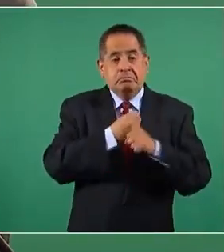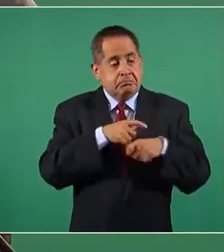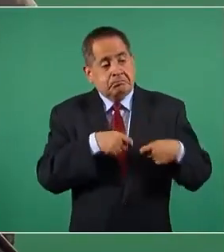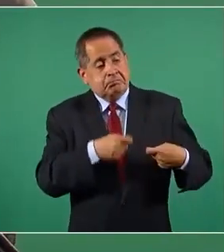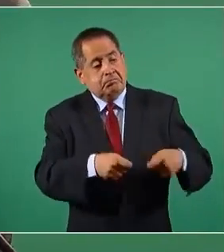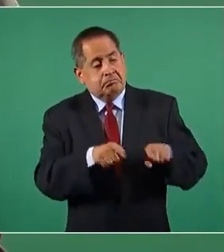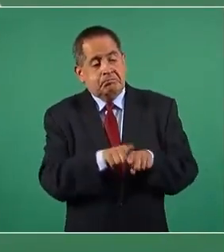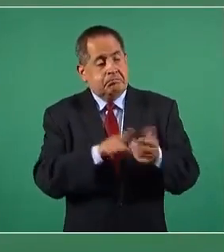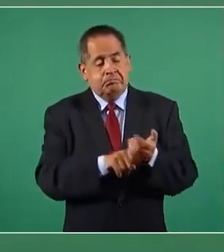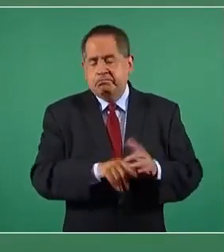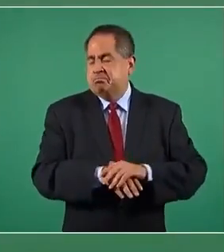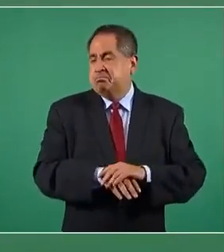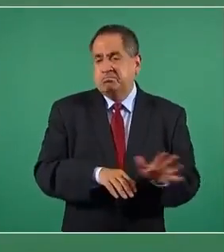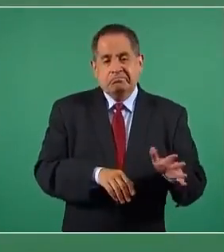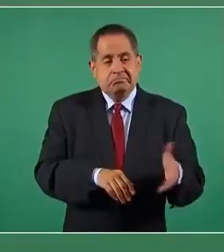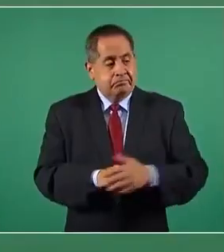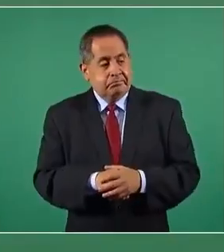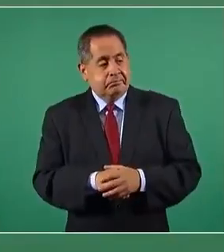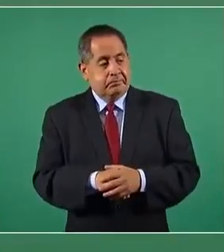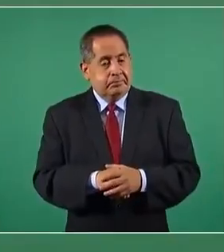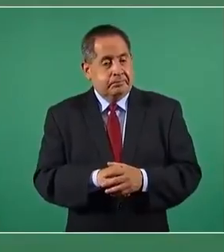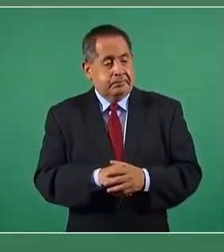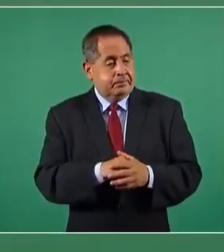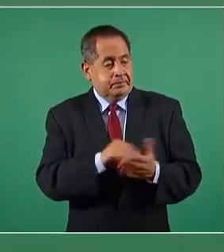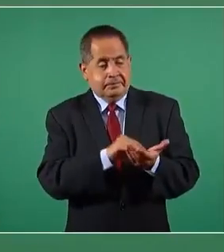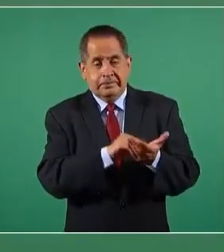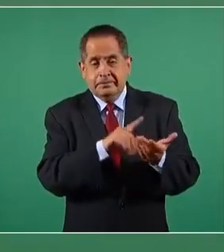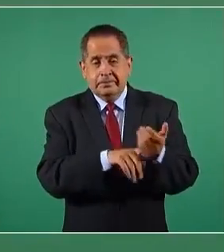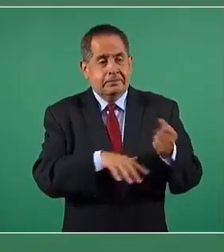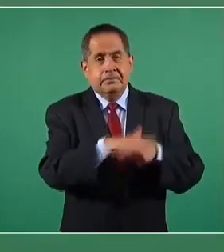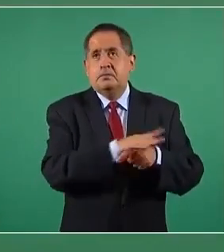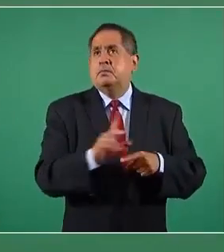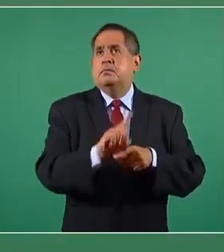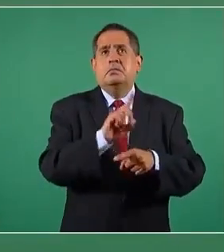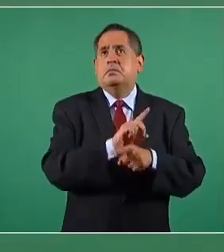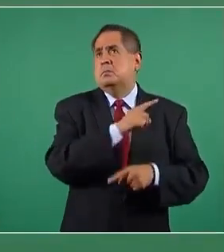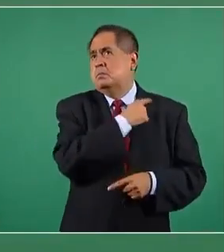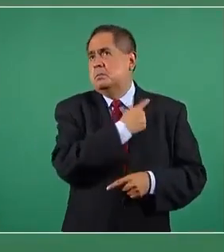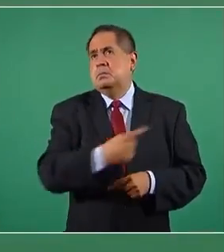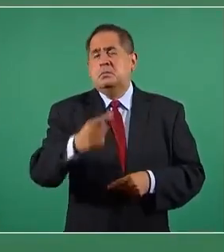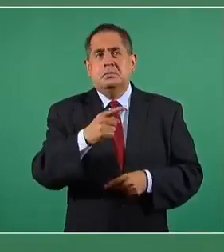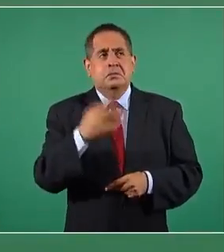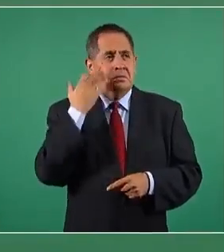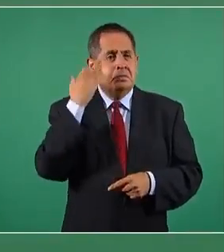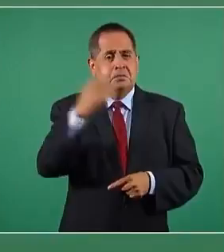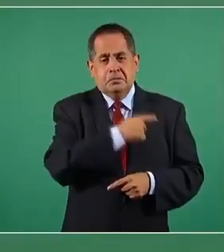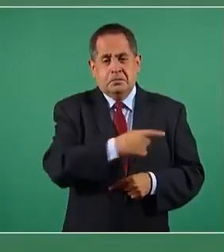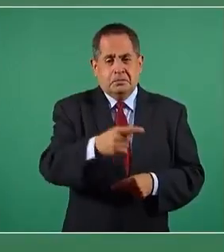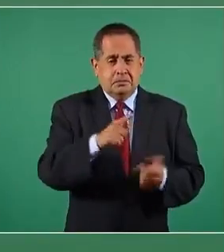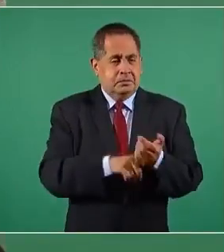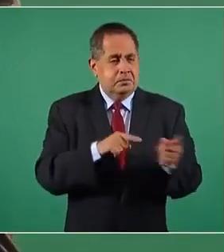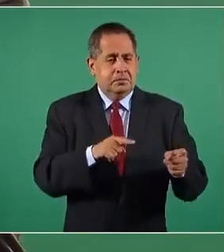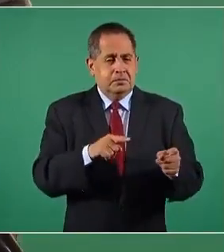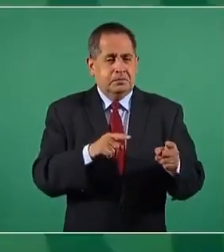se mantiene en el país desde la época